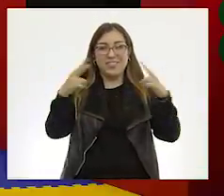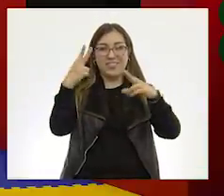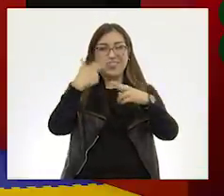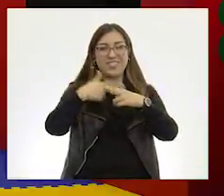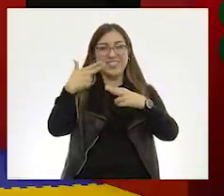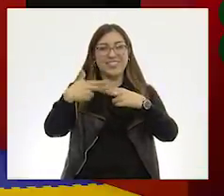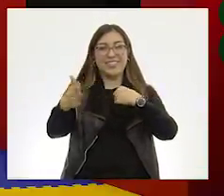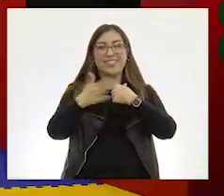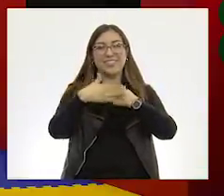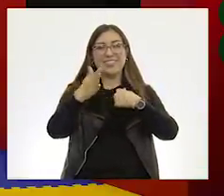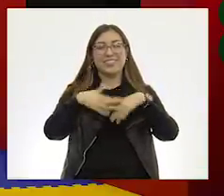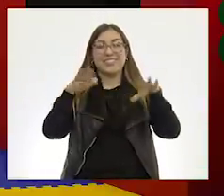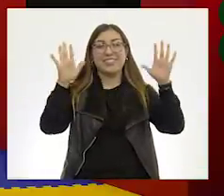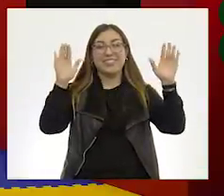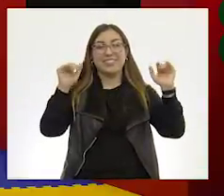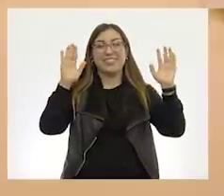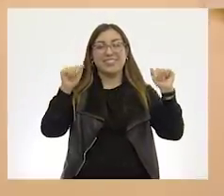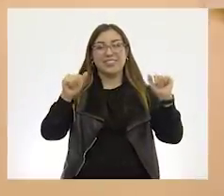próxima! ¡Hasta la próxima!